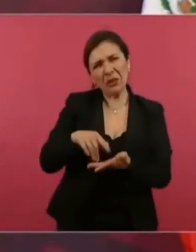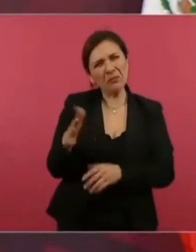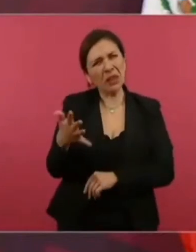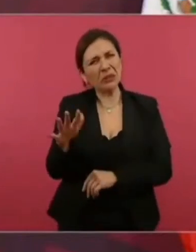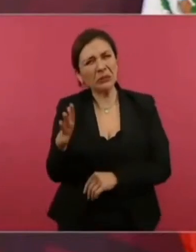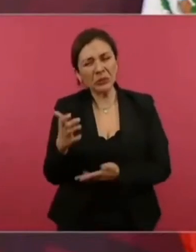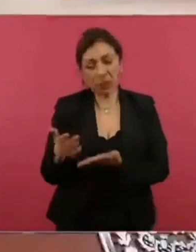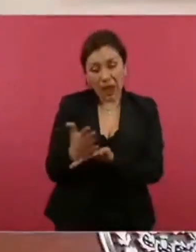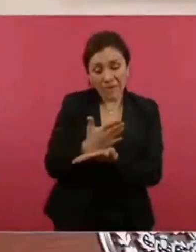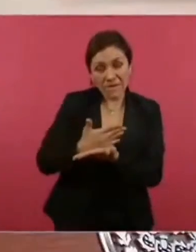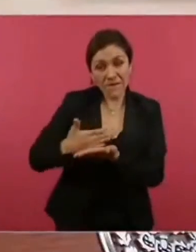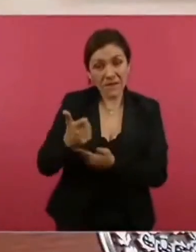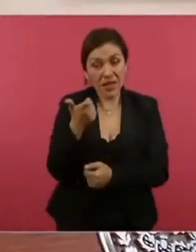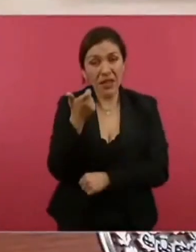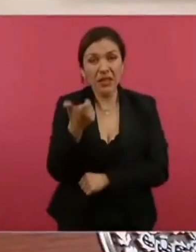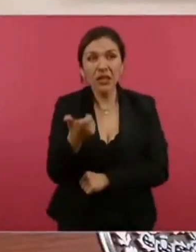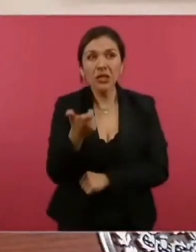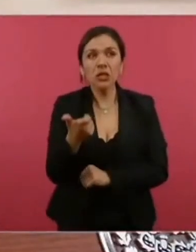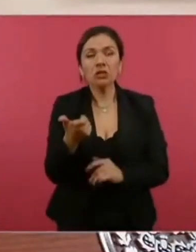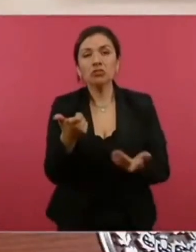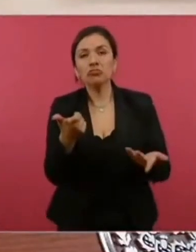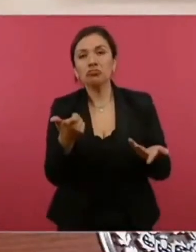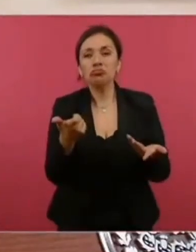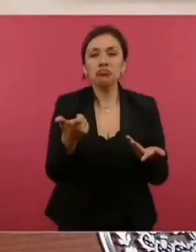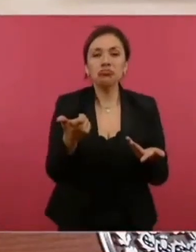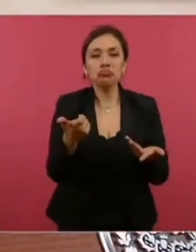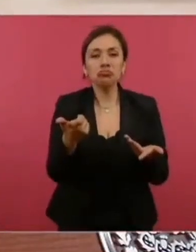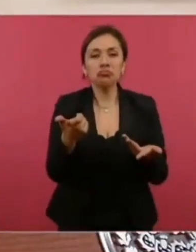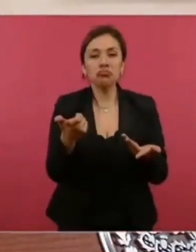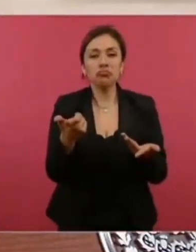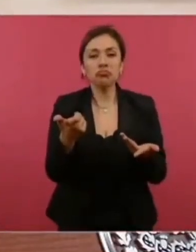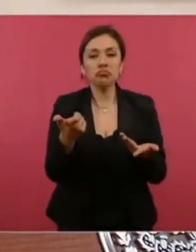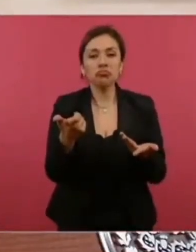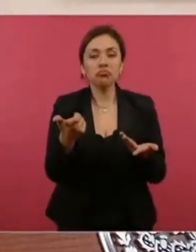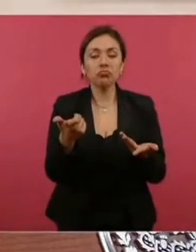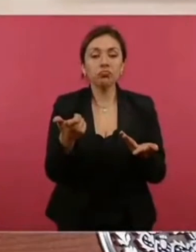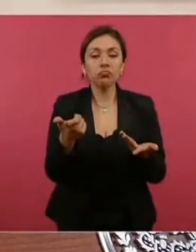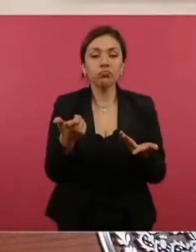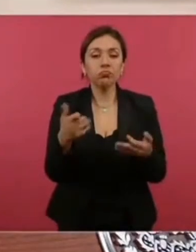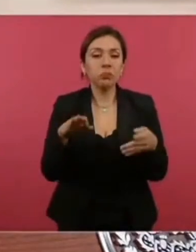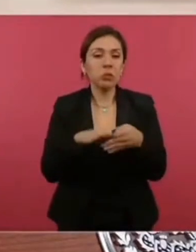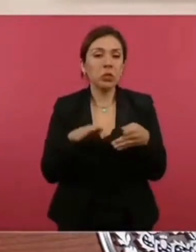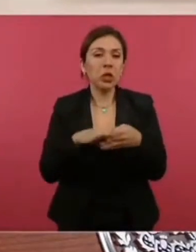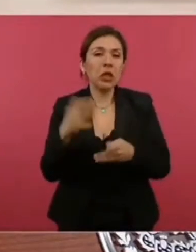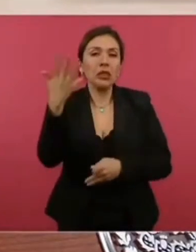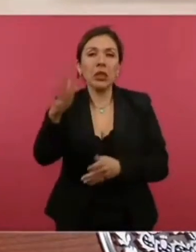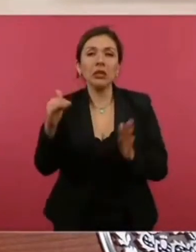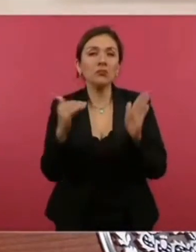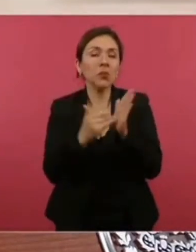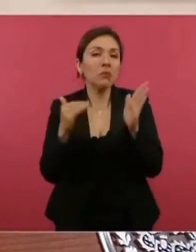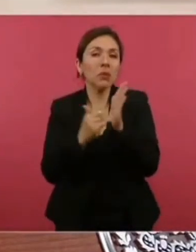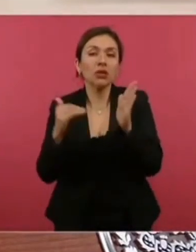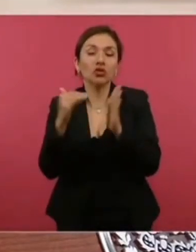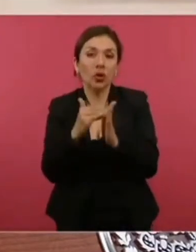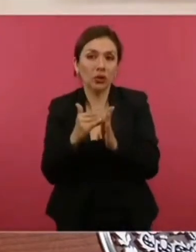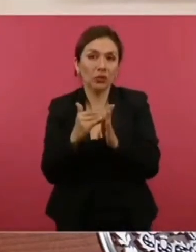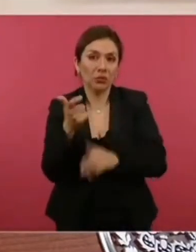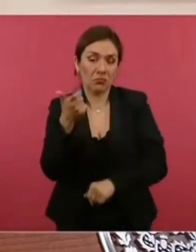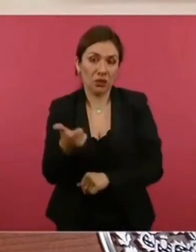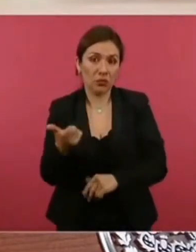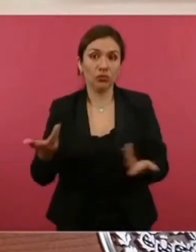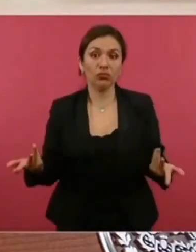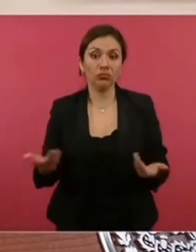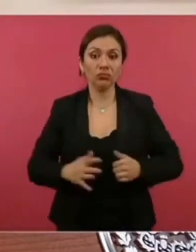logrado ganancias mínimo por 10 mil millones de pesos.